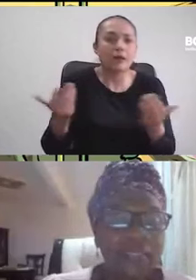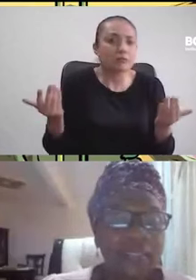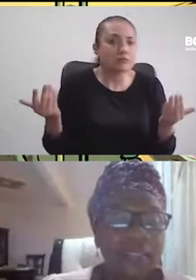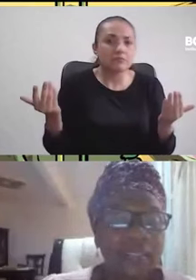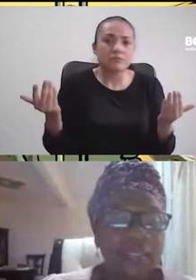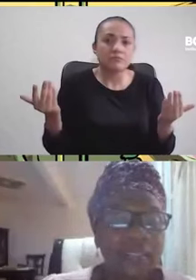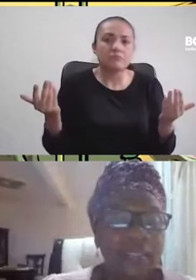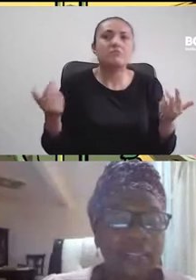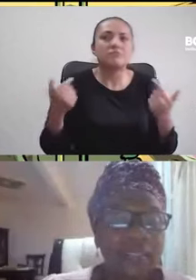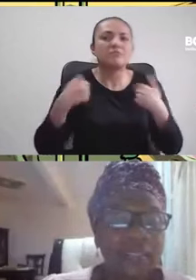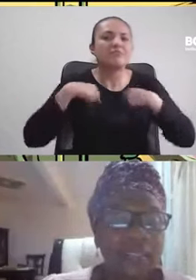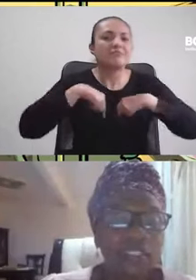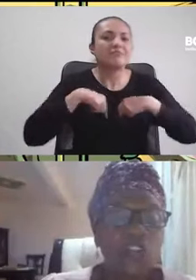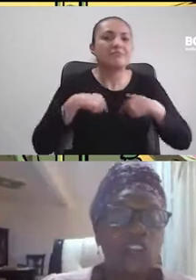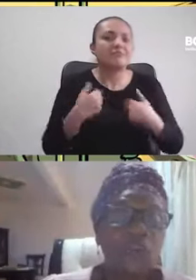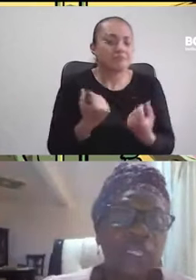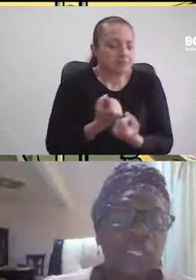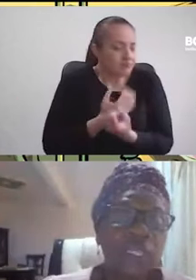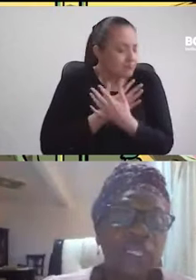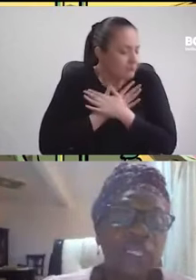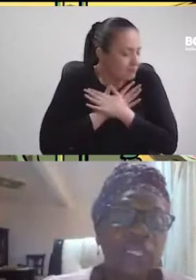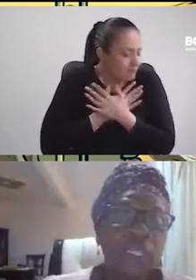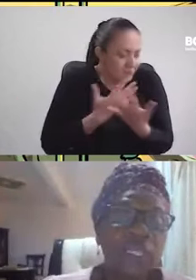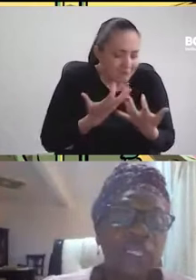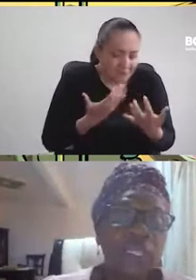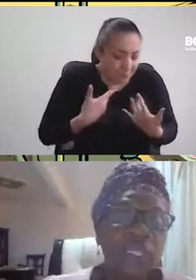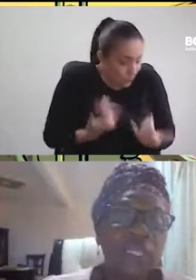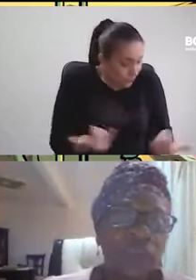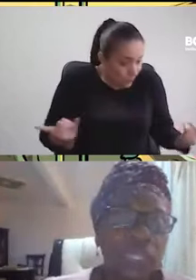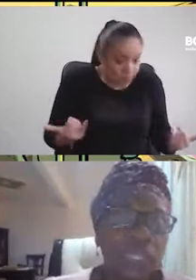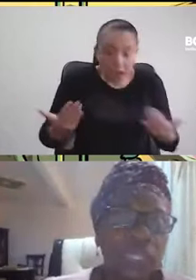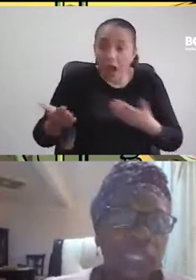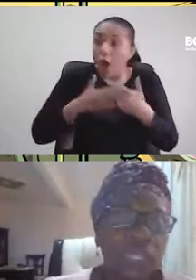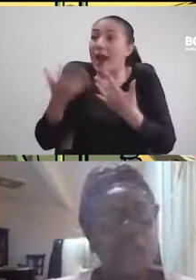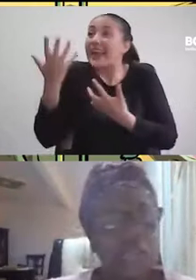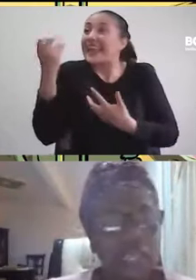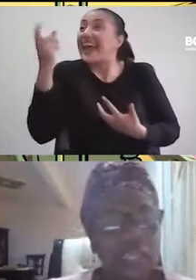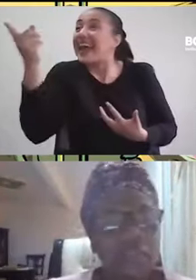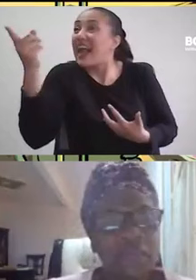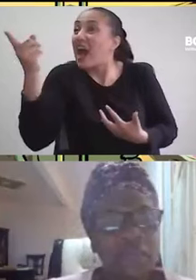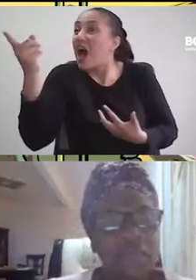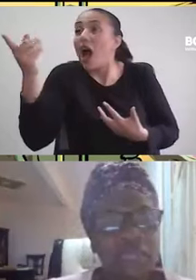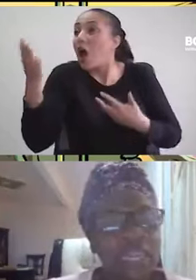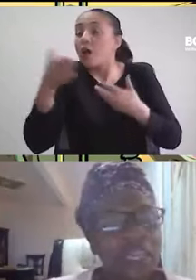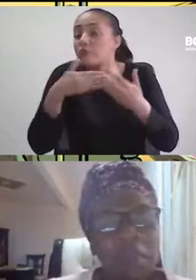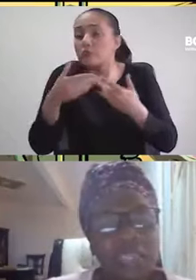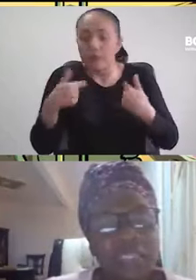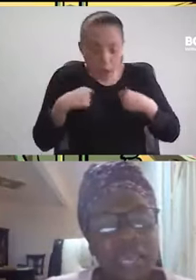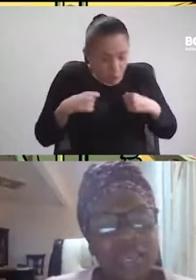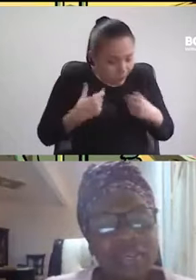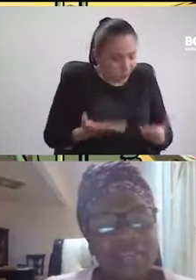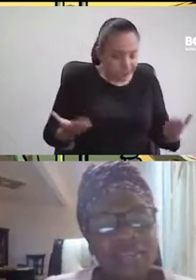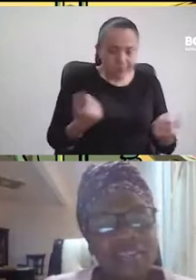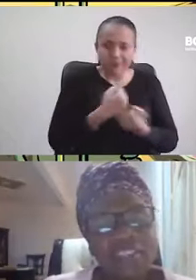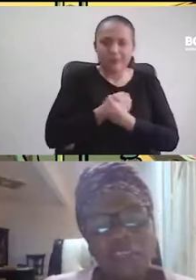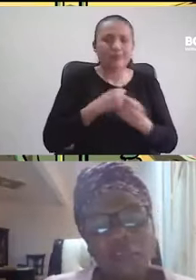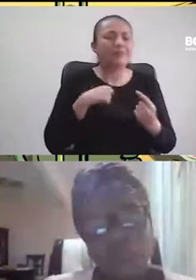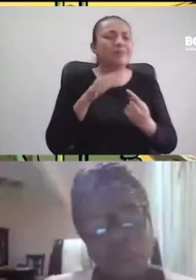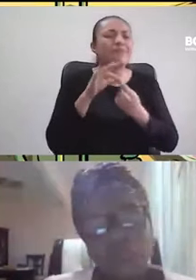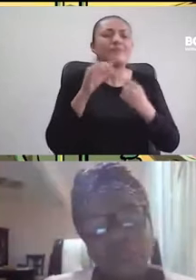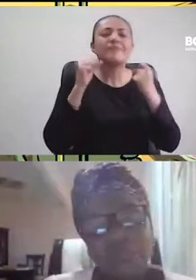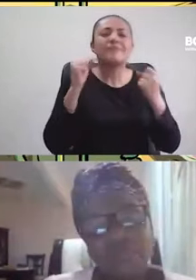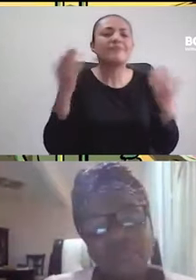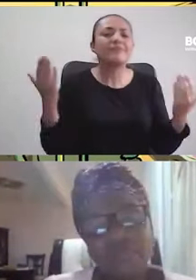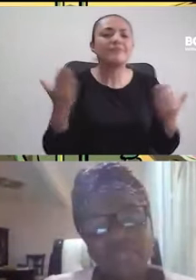yo quiero lo que tengo, aunque no tenga lo que en especial quiero mucho a Diego